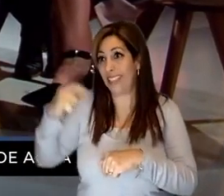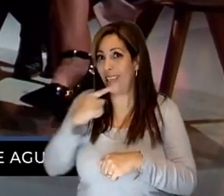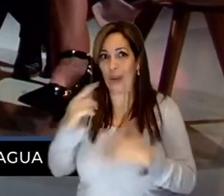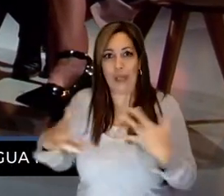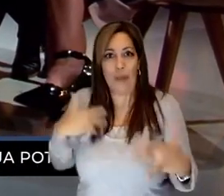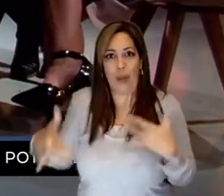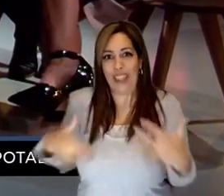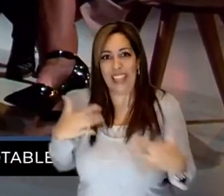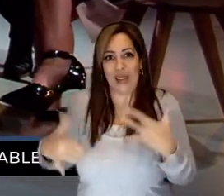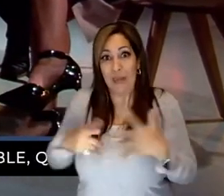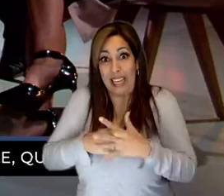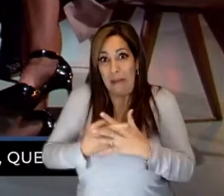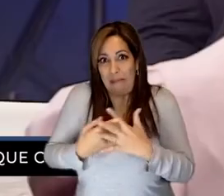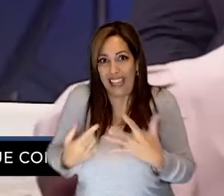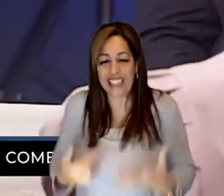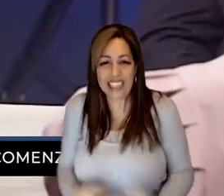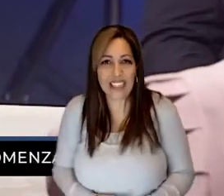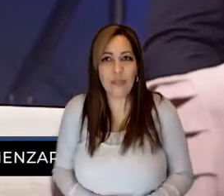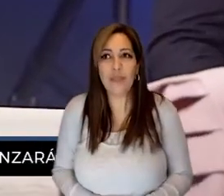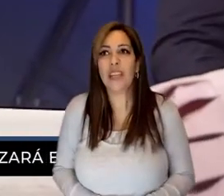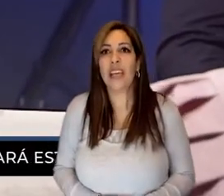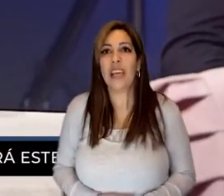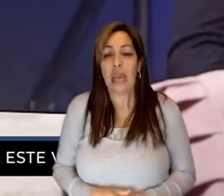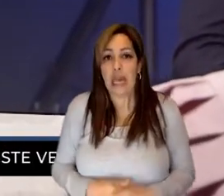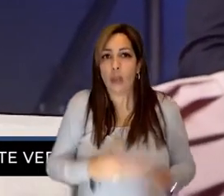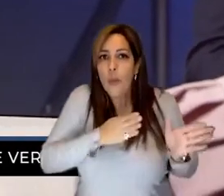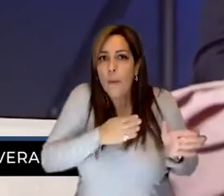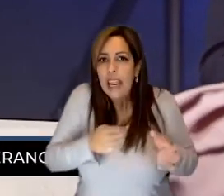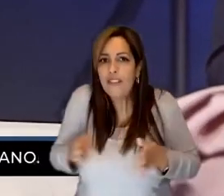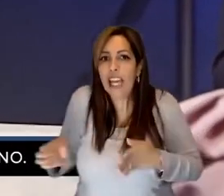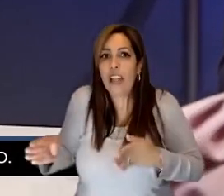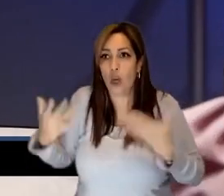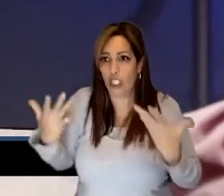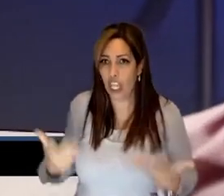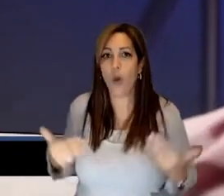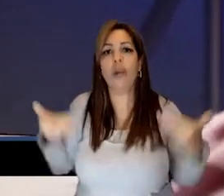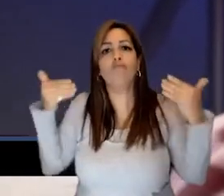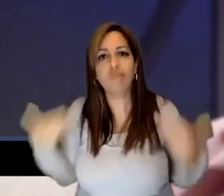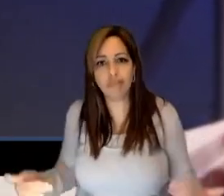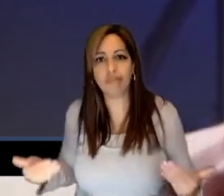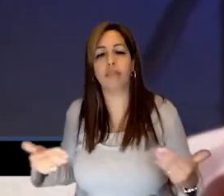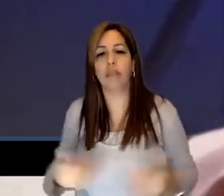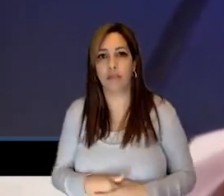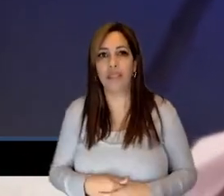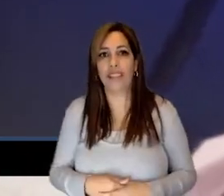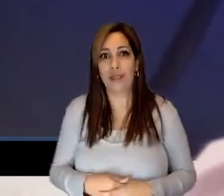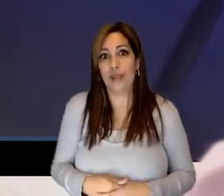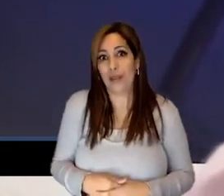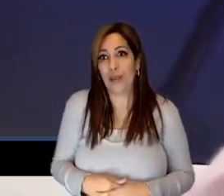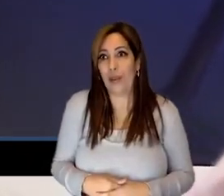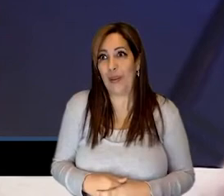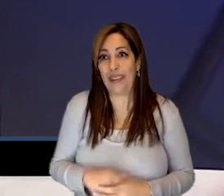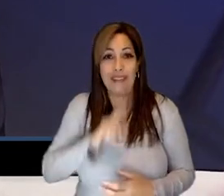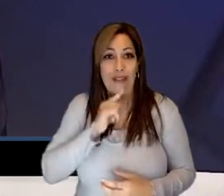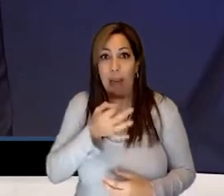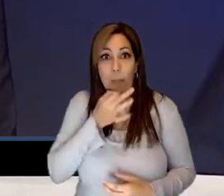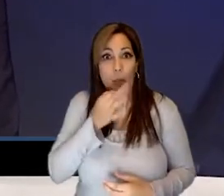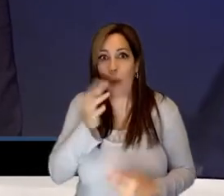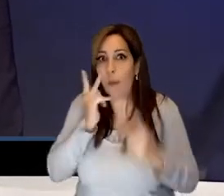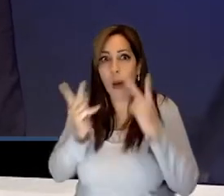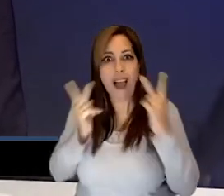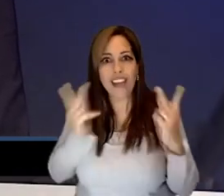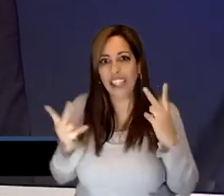o sea que estamos bien contentos de arrancar. Qué bien. Este año estuvimos planificando y ahora estamos ejecutando y vamos a verlo